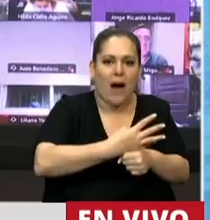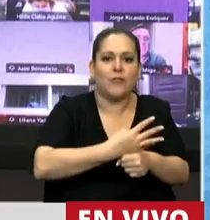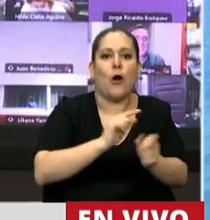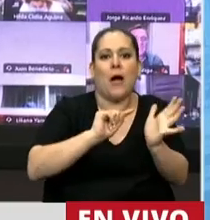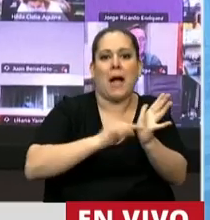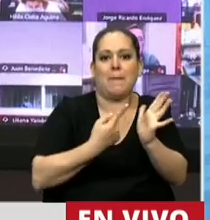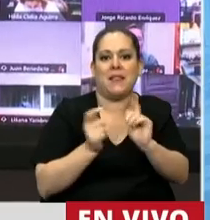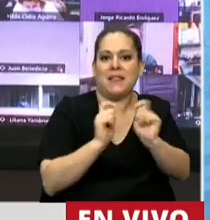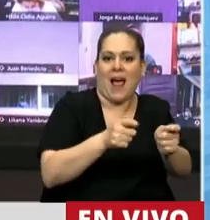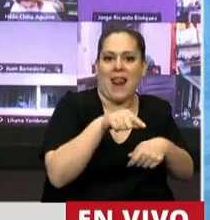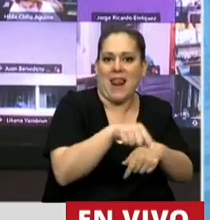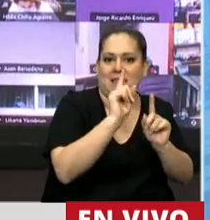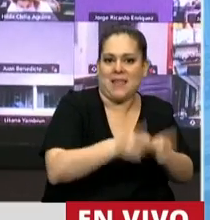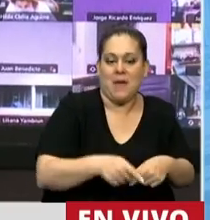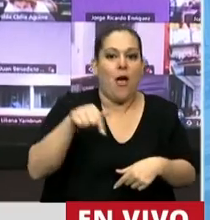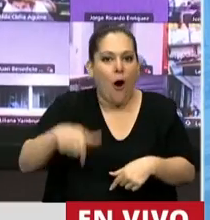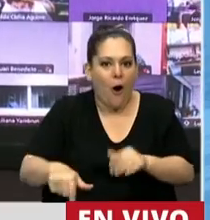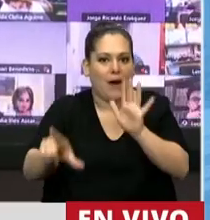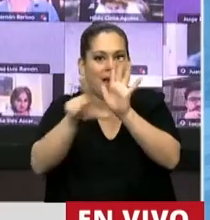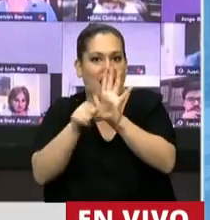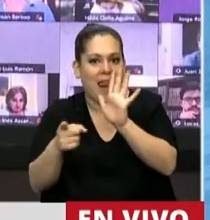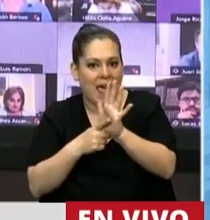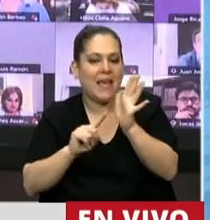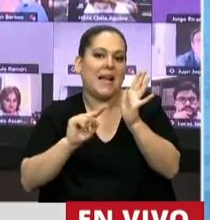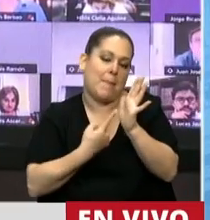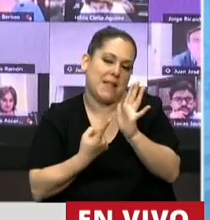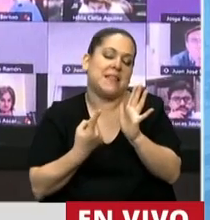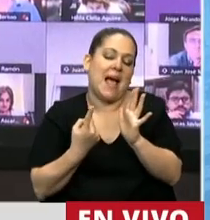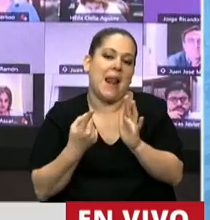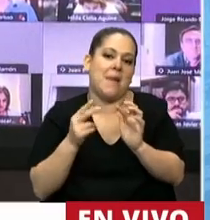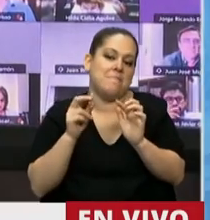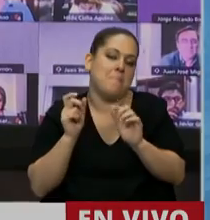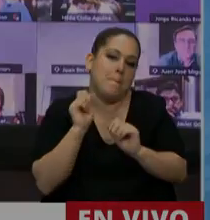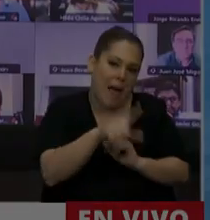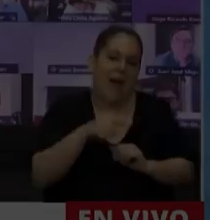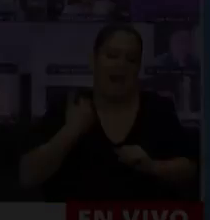de esta ley capital alterna de la nación argentina muchas gracias diputado